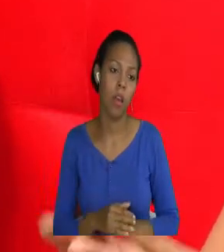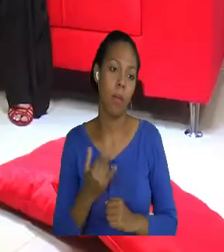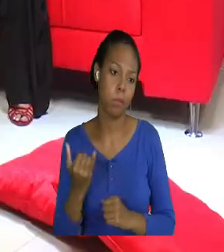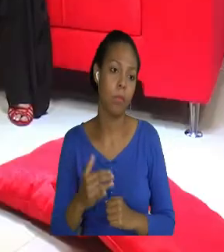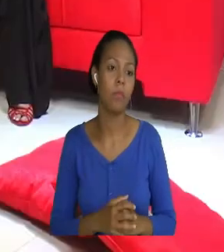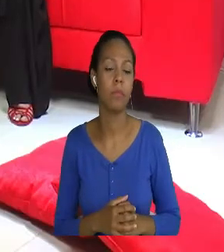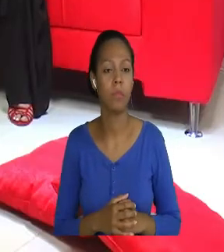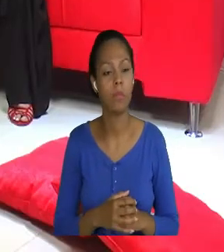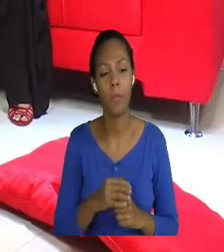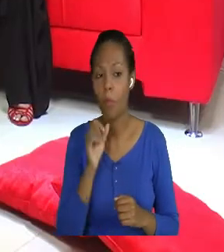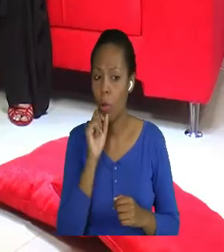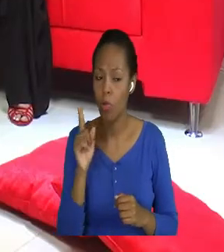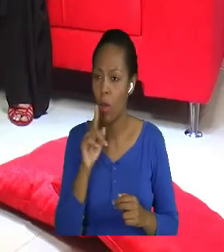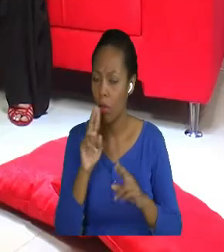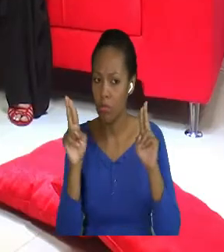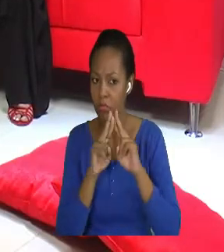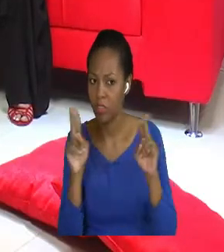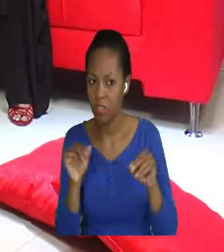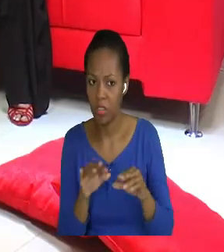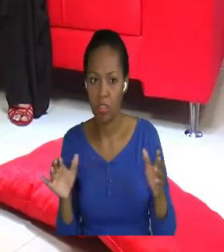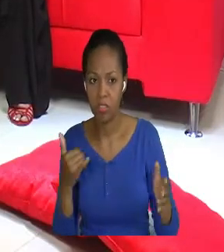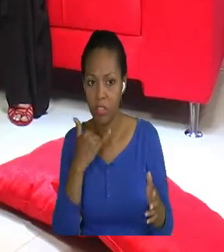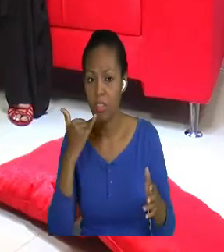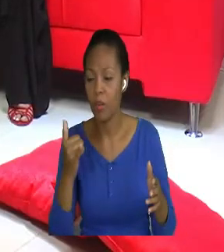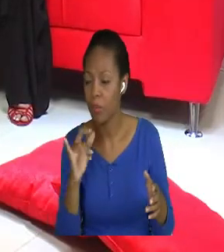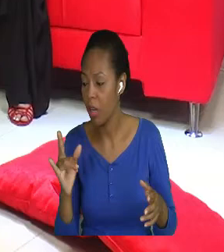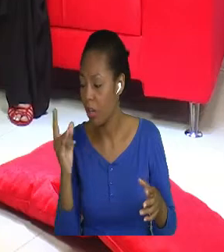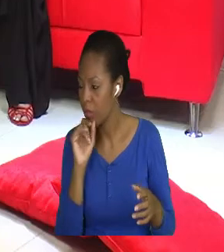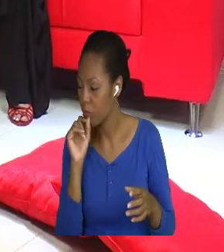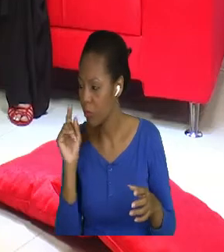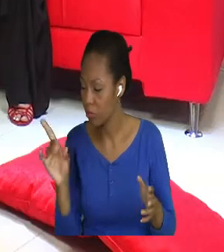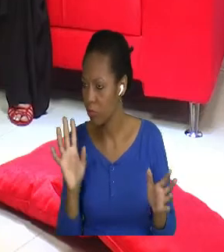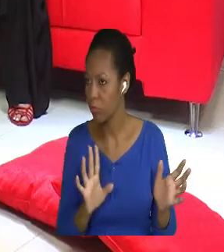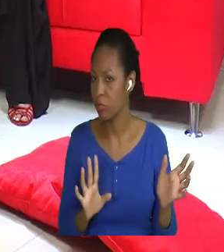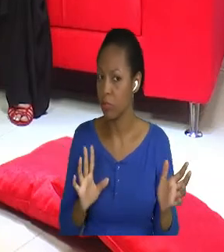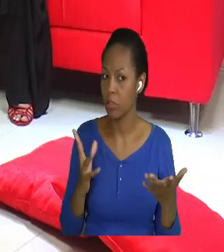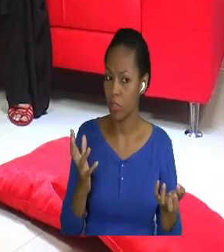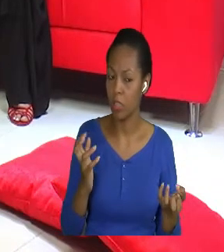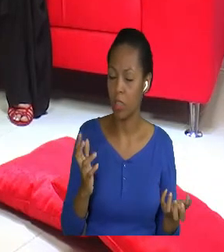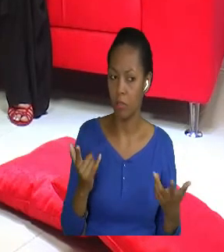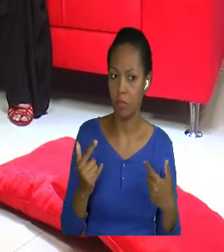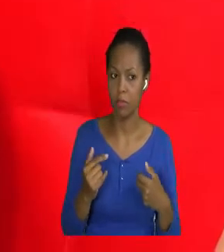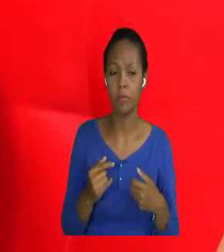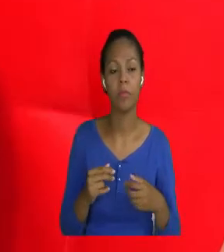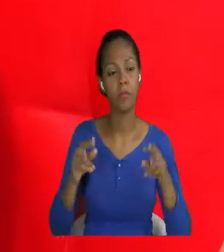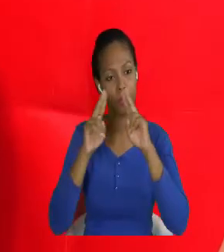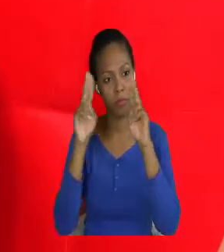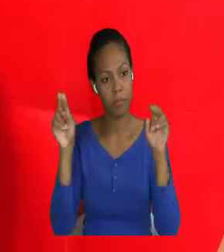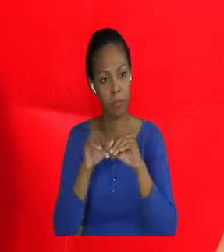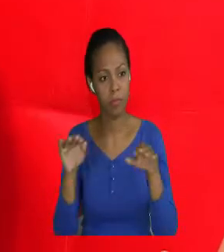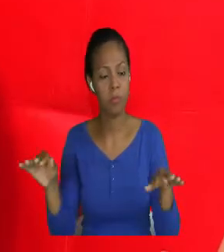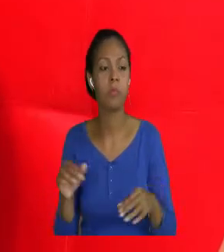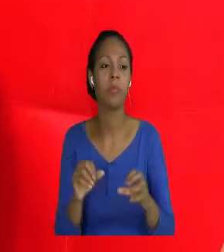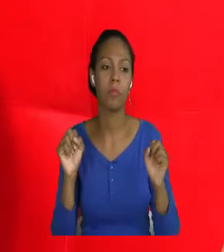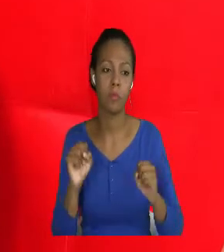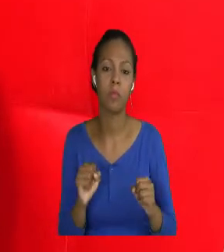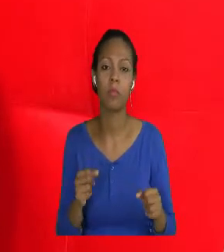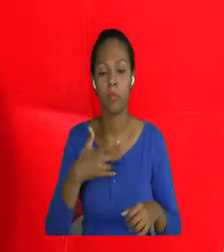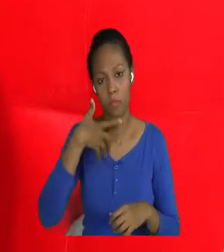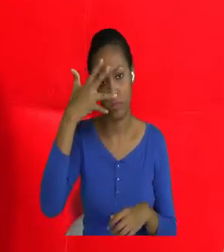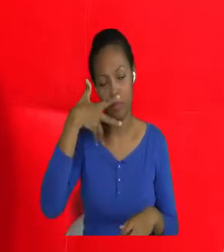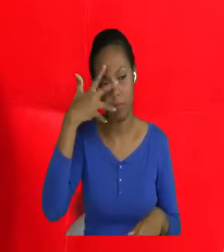En redes sociales, números de contacto a las personas que quieran obtener más información. Las redes sociales nos encuentran en